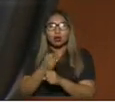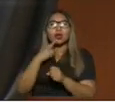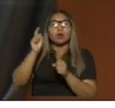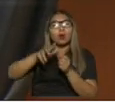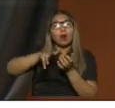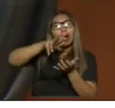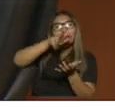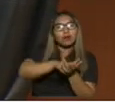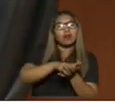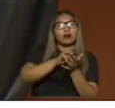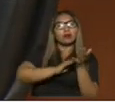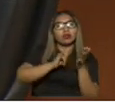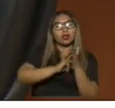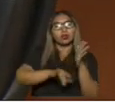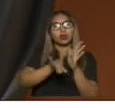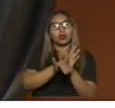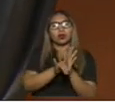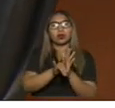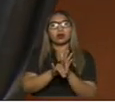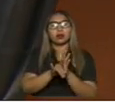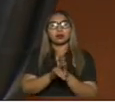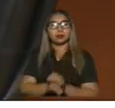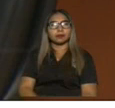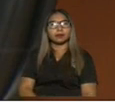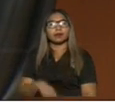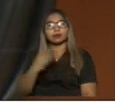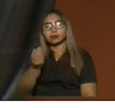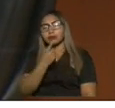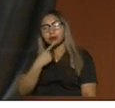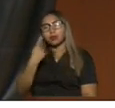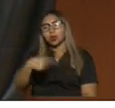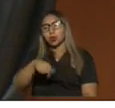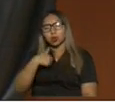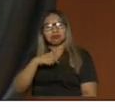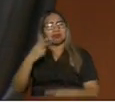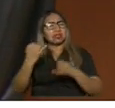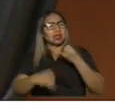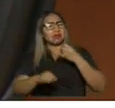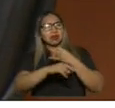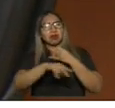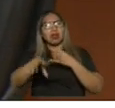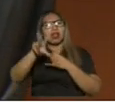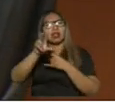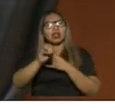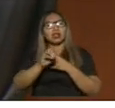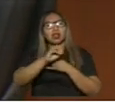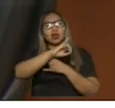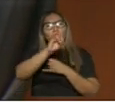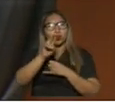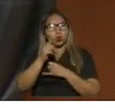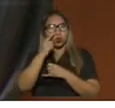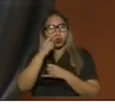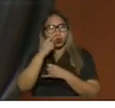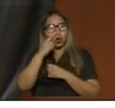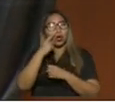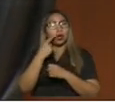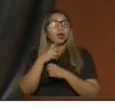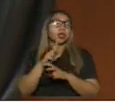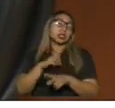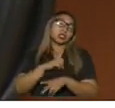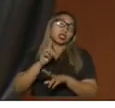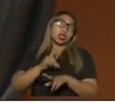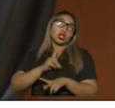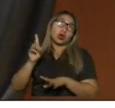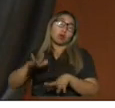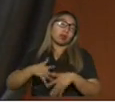estas. ¿Qué significa, presidente? Cuando yo salga de este puesto, Dios primero, el 30 de junio, si Dios me da vida, y yo, digamos,